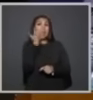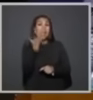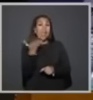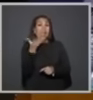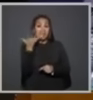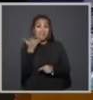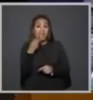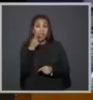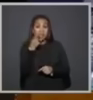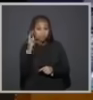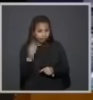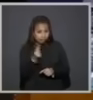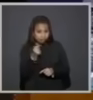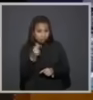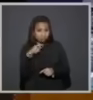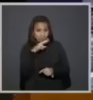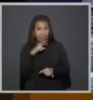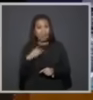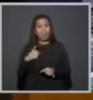Ese es el plan.